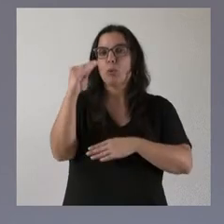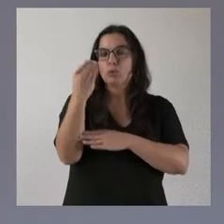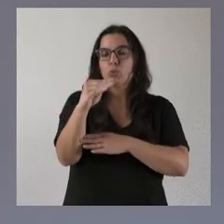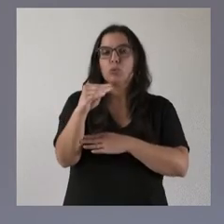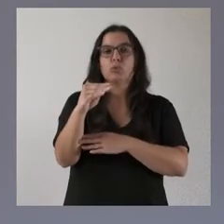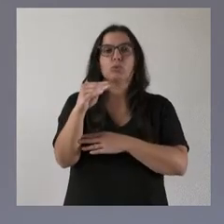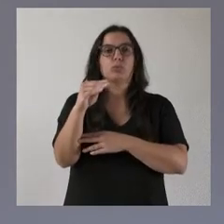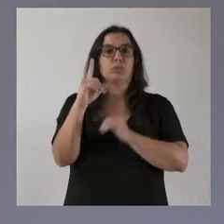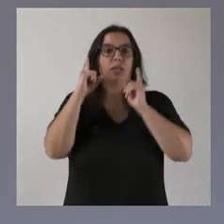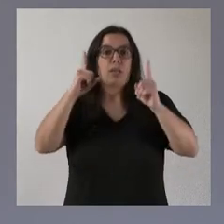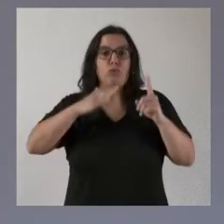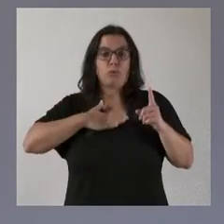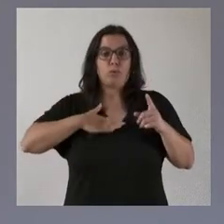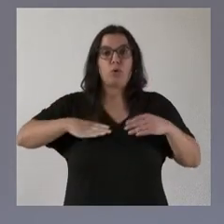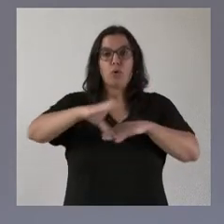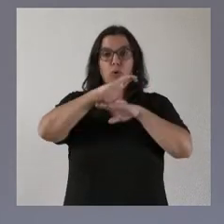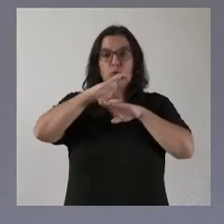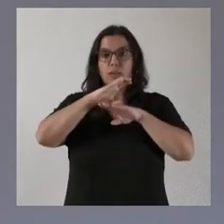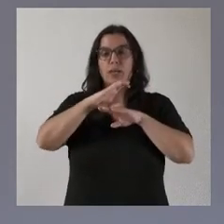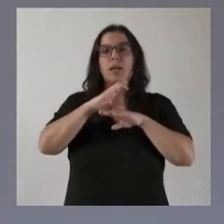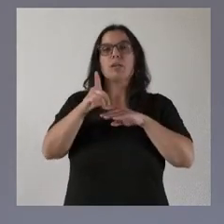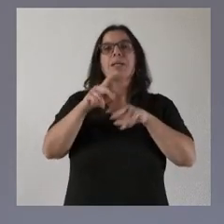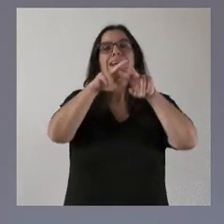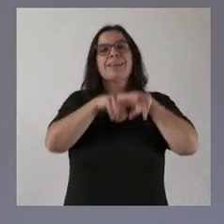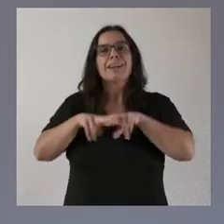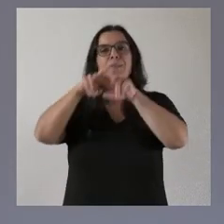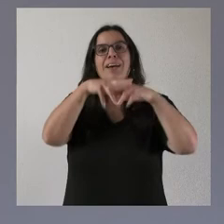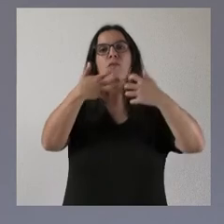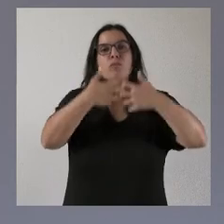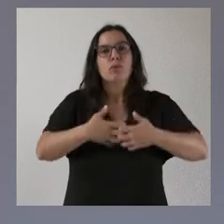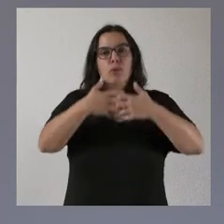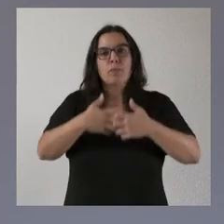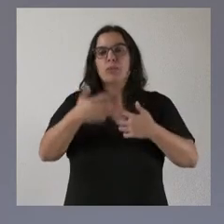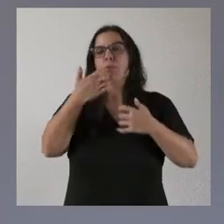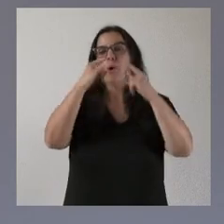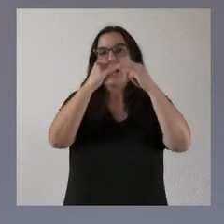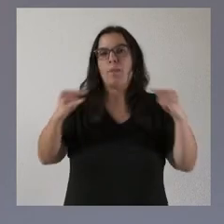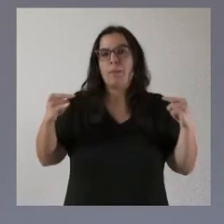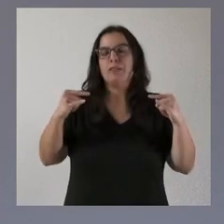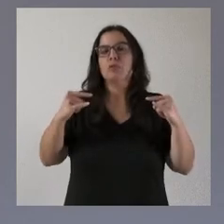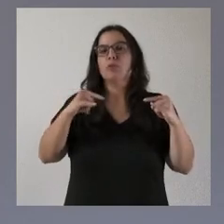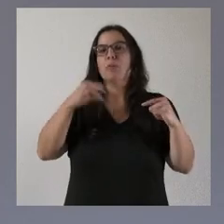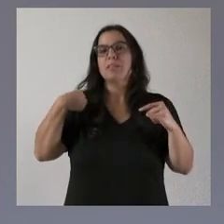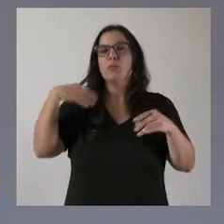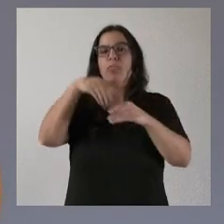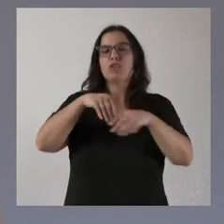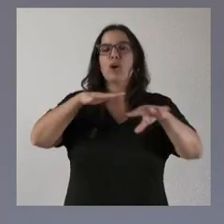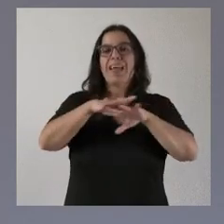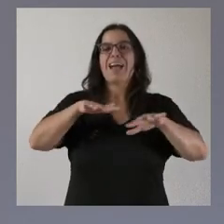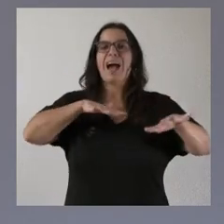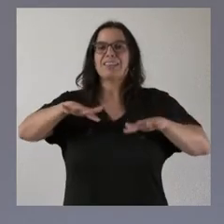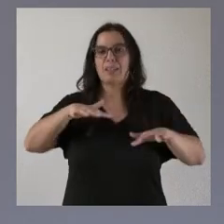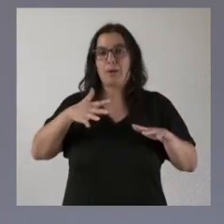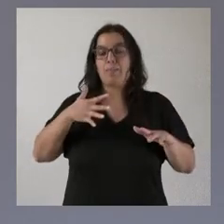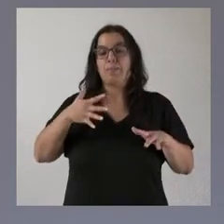este caso propia de la consejería por ejemplo se va a revisar el funcionamiento de los campamentos de la red activa la forma de